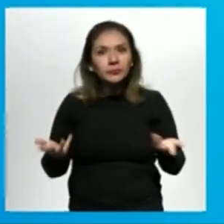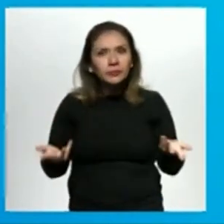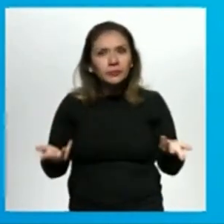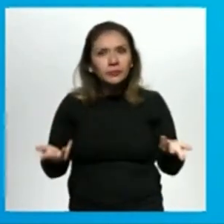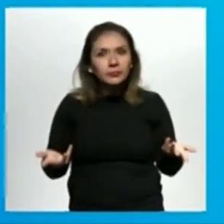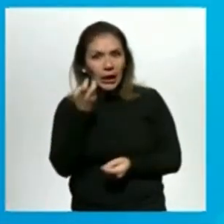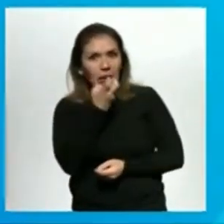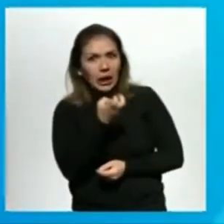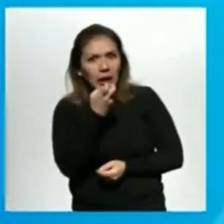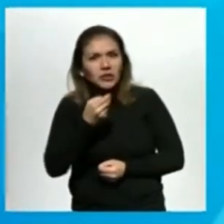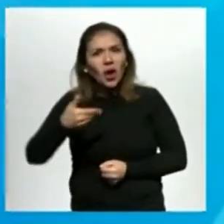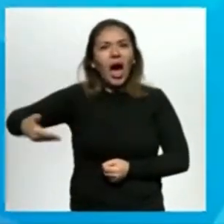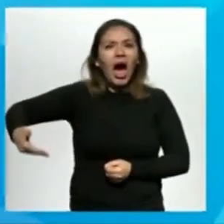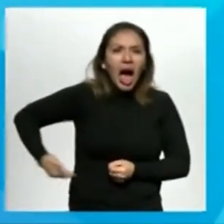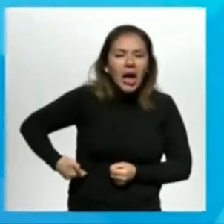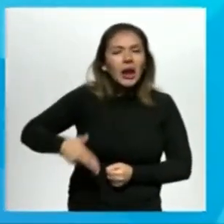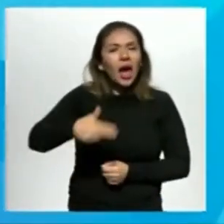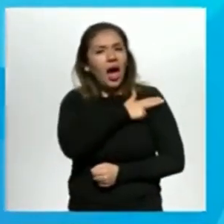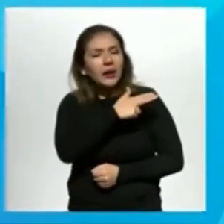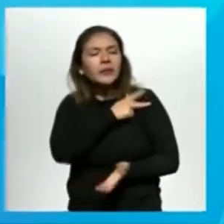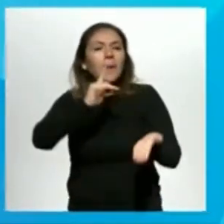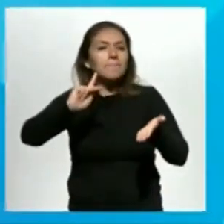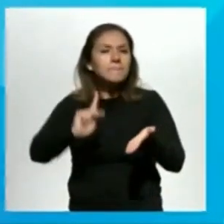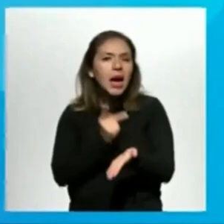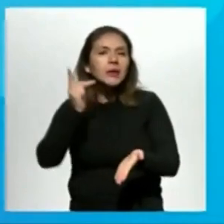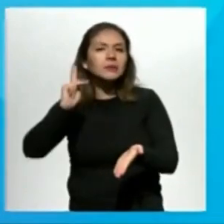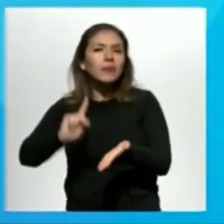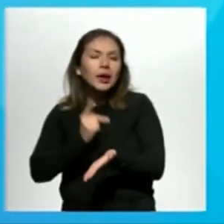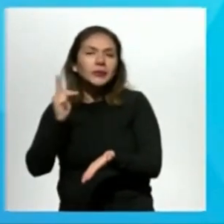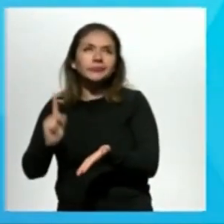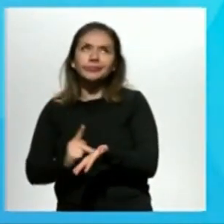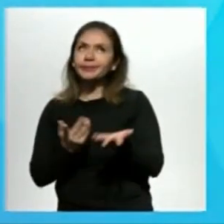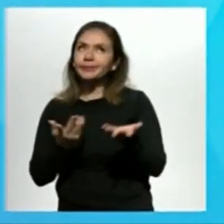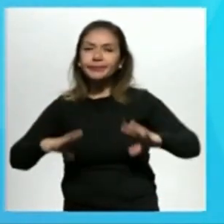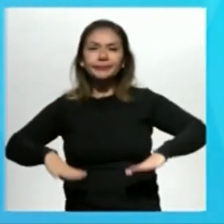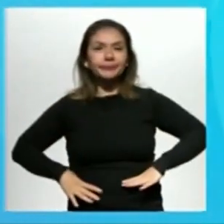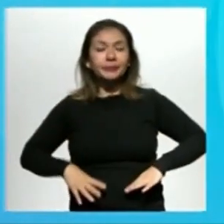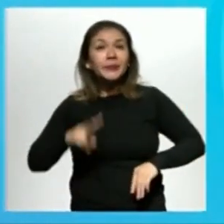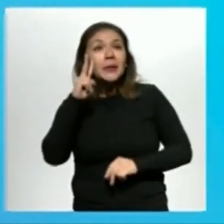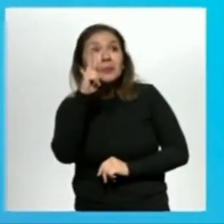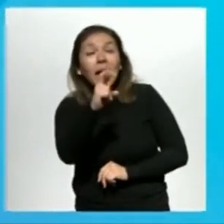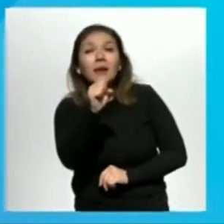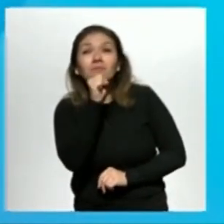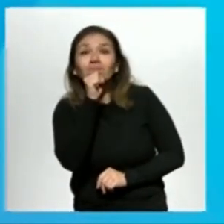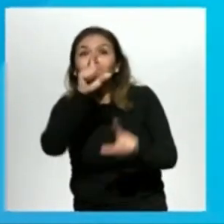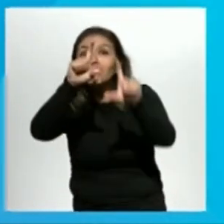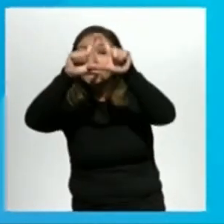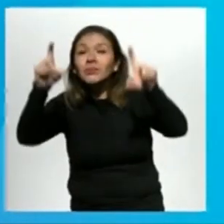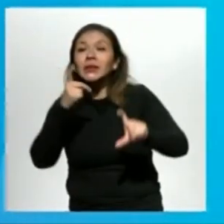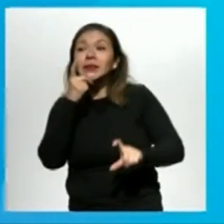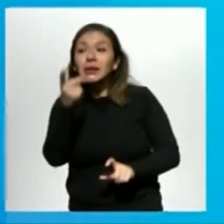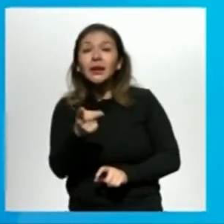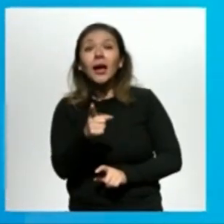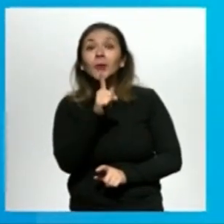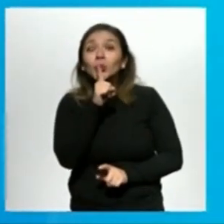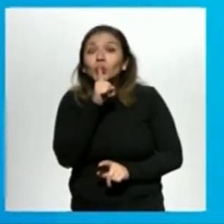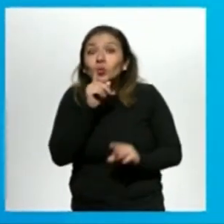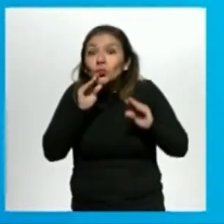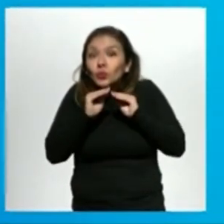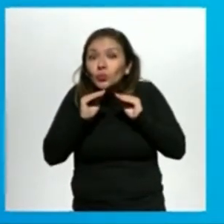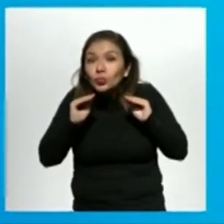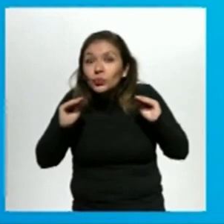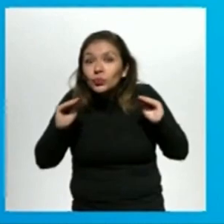se quedaron varias veces. Cuando veían un anuncio que decía guardar